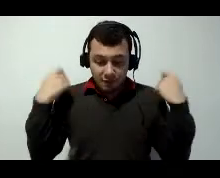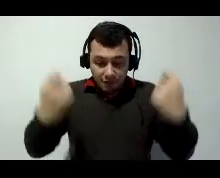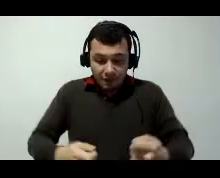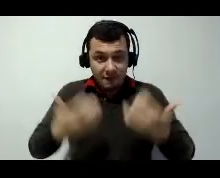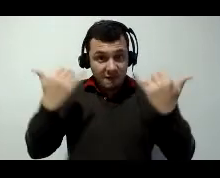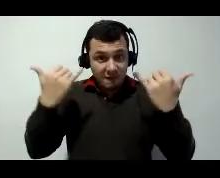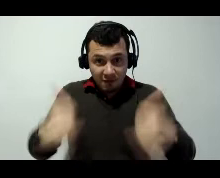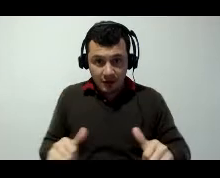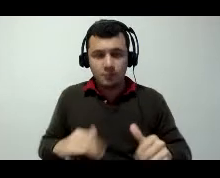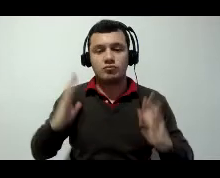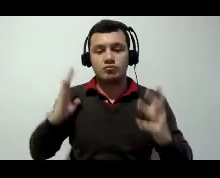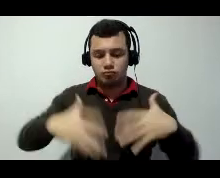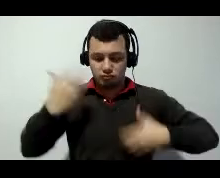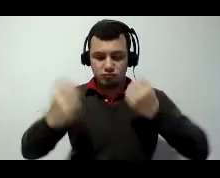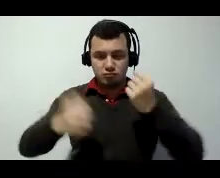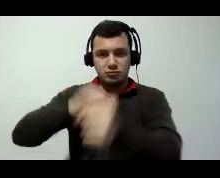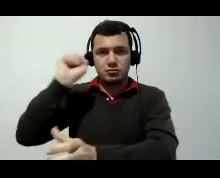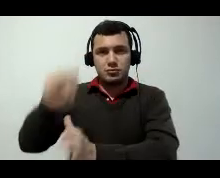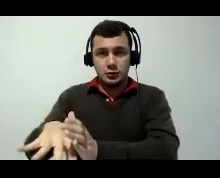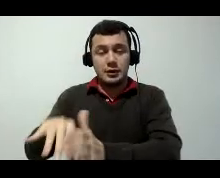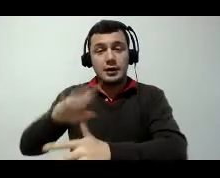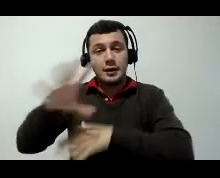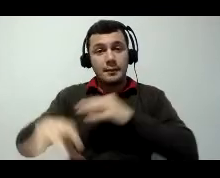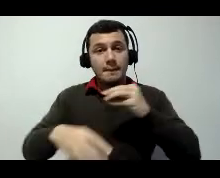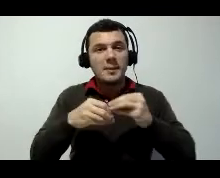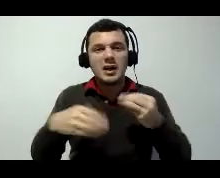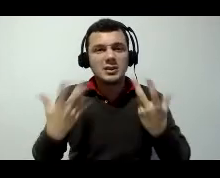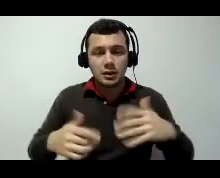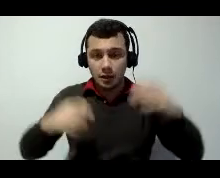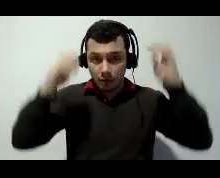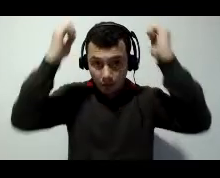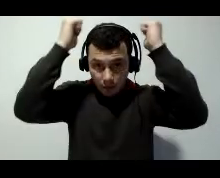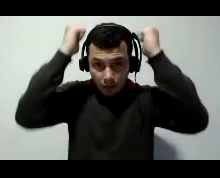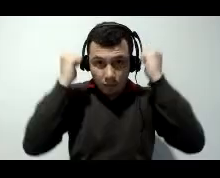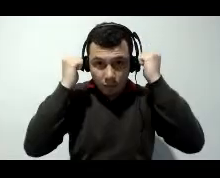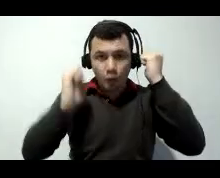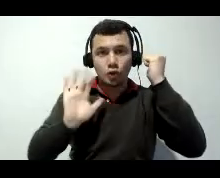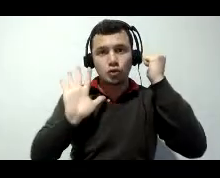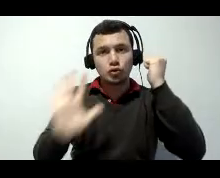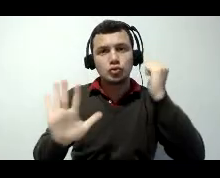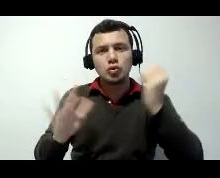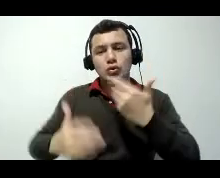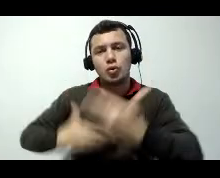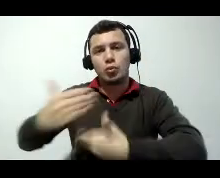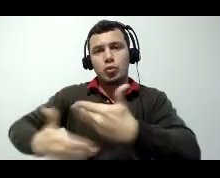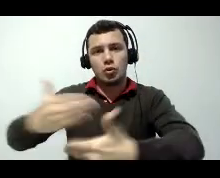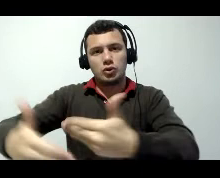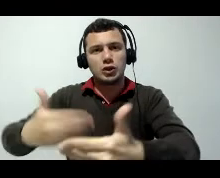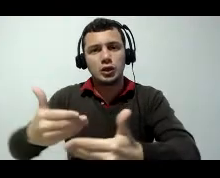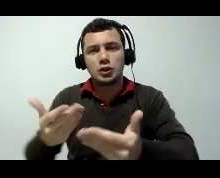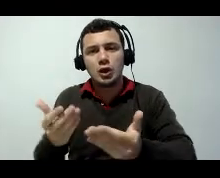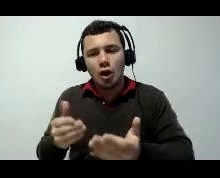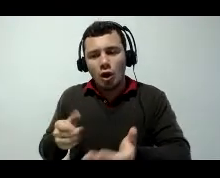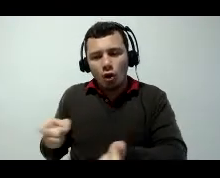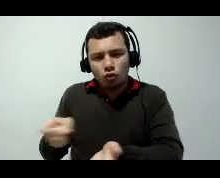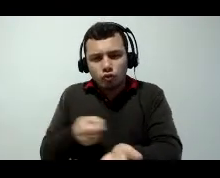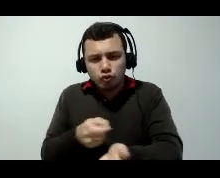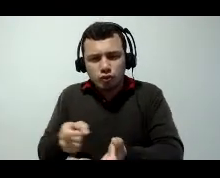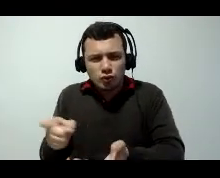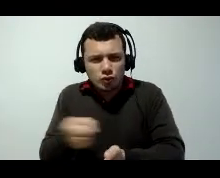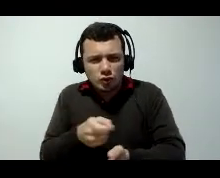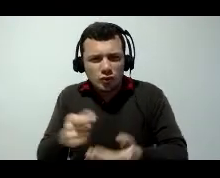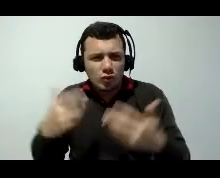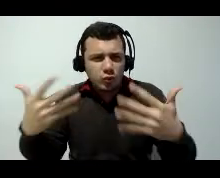el uso de gorro, tanto para los procedimientos en donde se generan aerosoles como en los procedimientos en donde no se generan. ¿Cuál es la